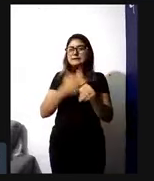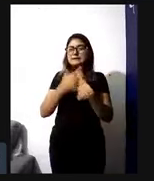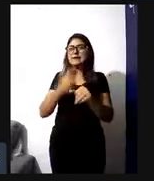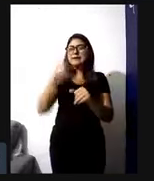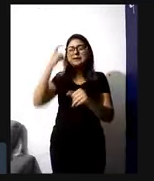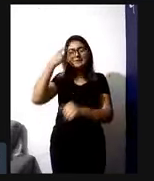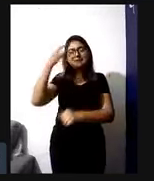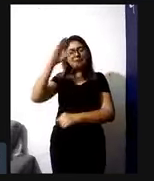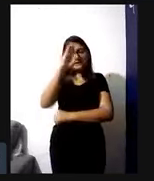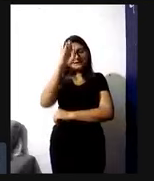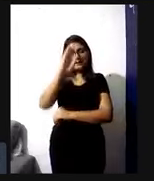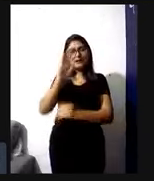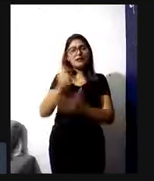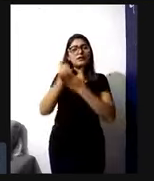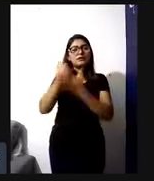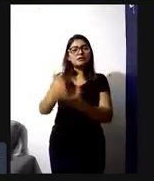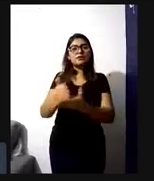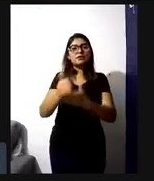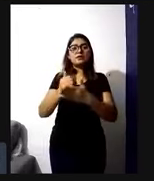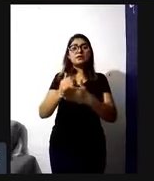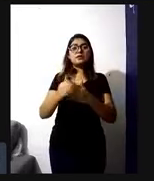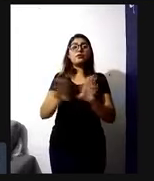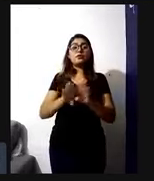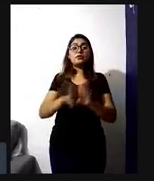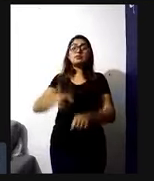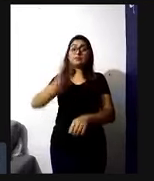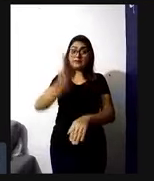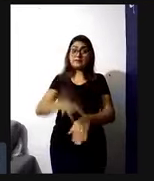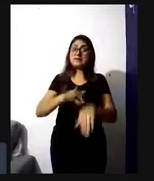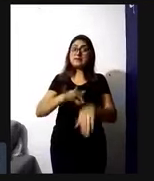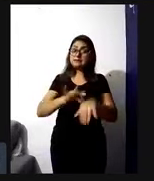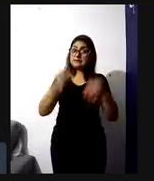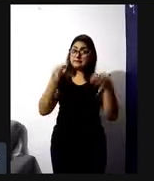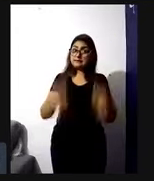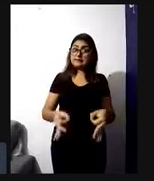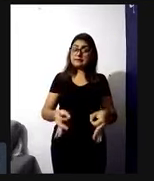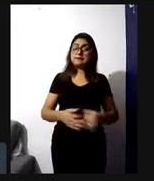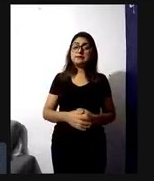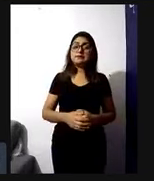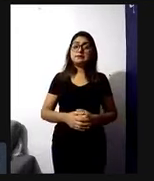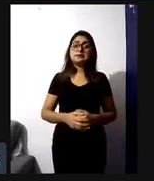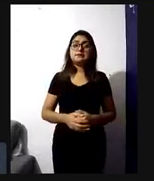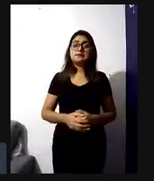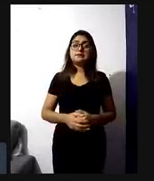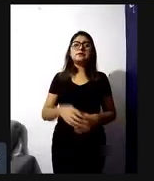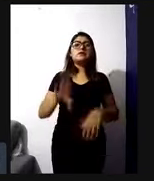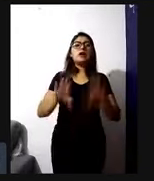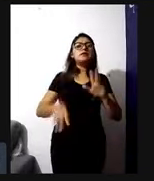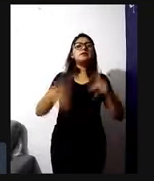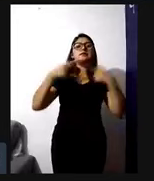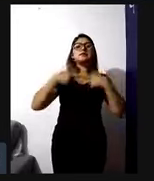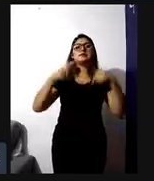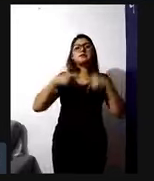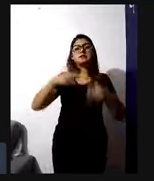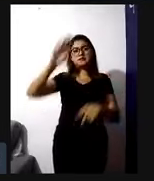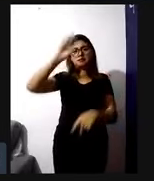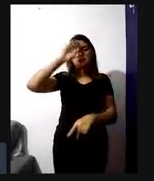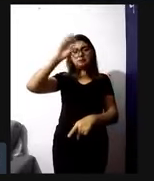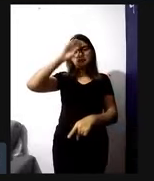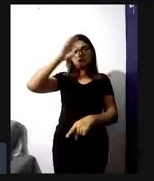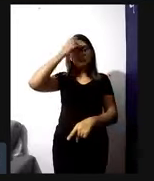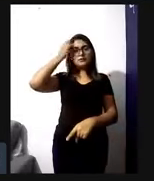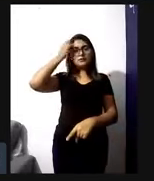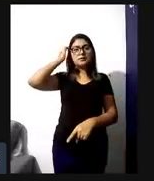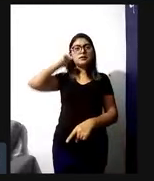complicar. Es así de real, de verdad, porque a veces creemos que, bueno, saco tantito a dar